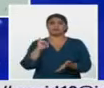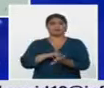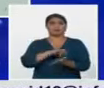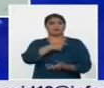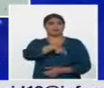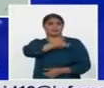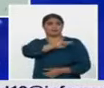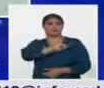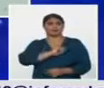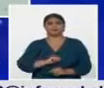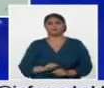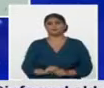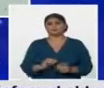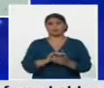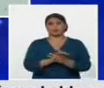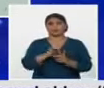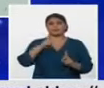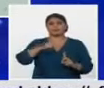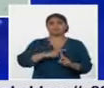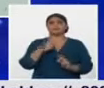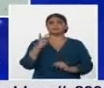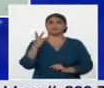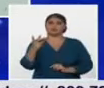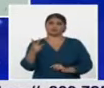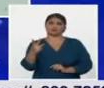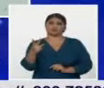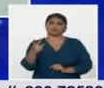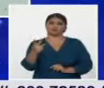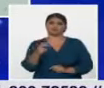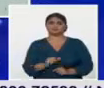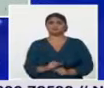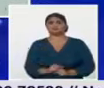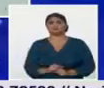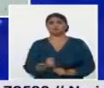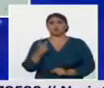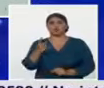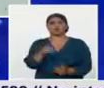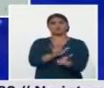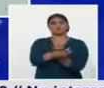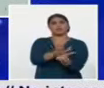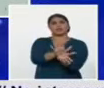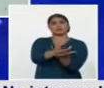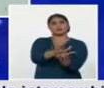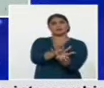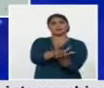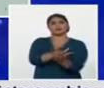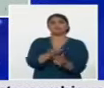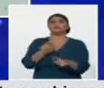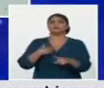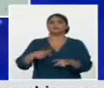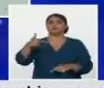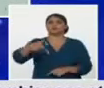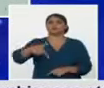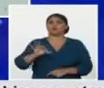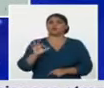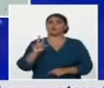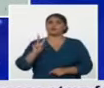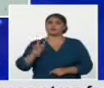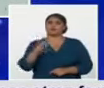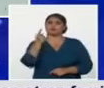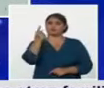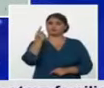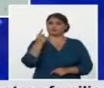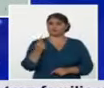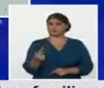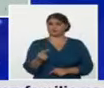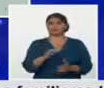Matanzas se diagnostican 2 casos importados, uno de la Ciénaga de Zapata y uno de Jovellanos. En el caso de